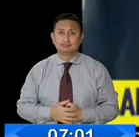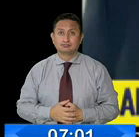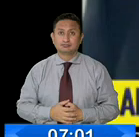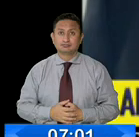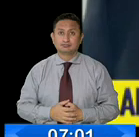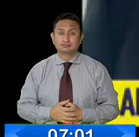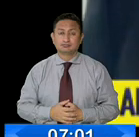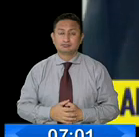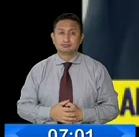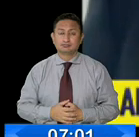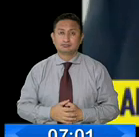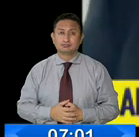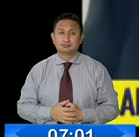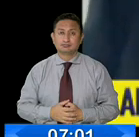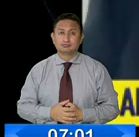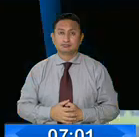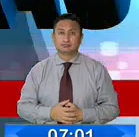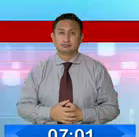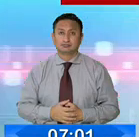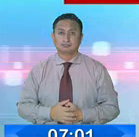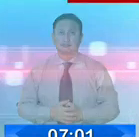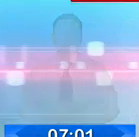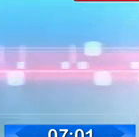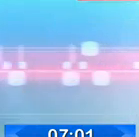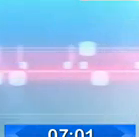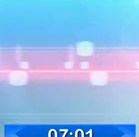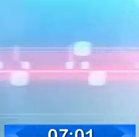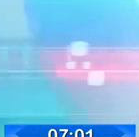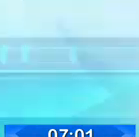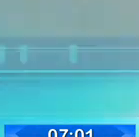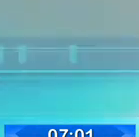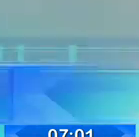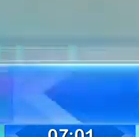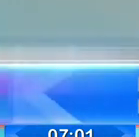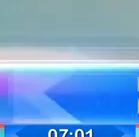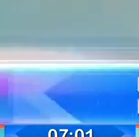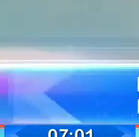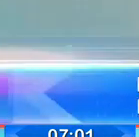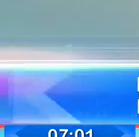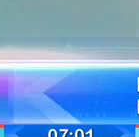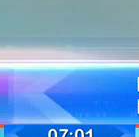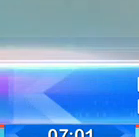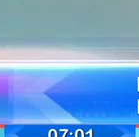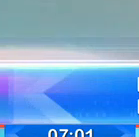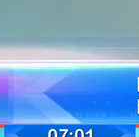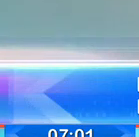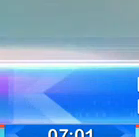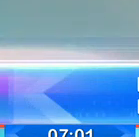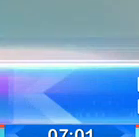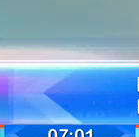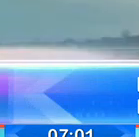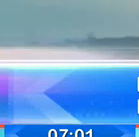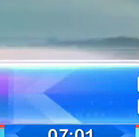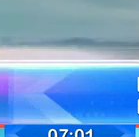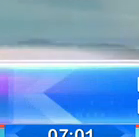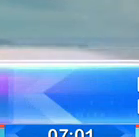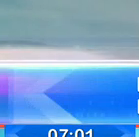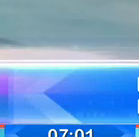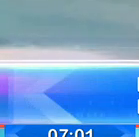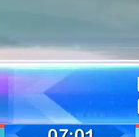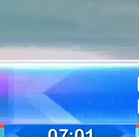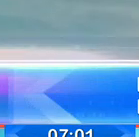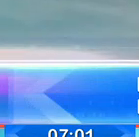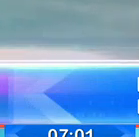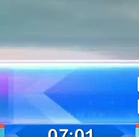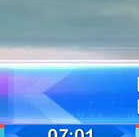Informó Jorge Salazar. La Fiscalía General del Estado, por medio de su titular Diana Salazar, solicitó la reapertura de la